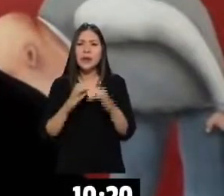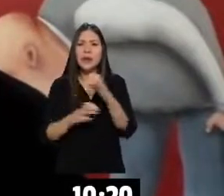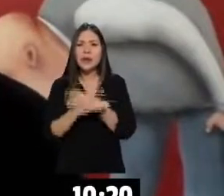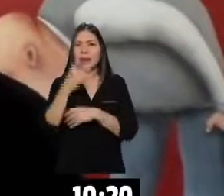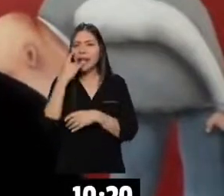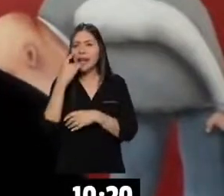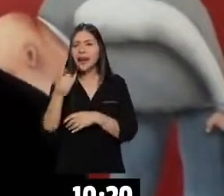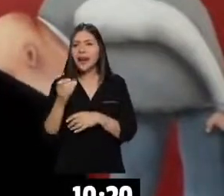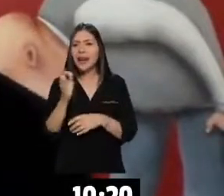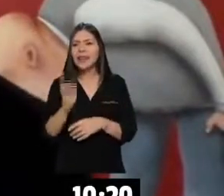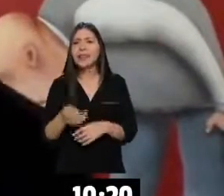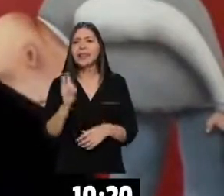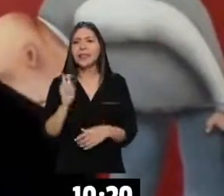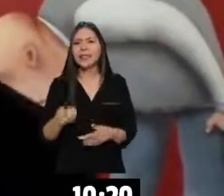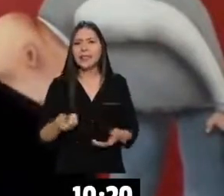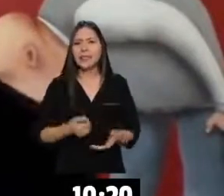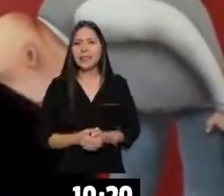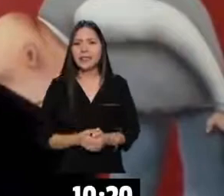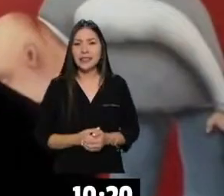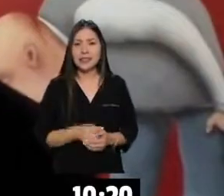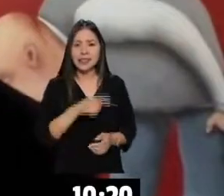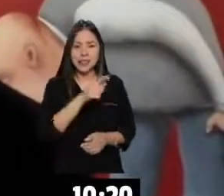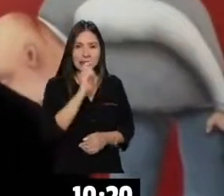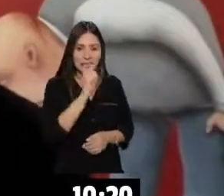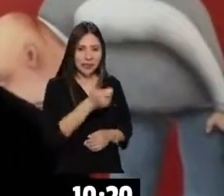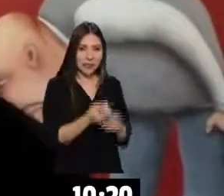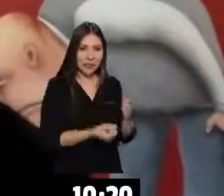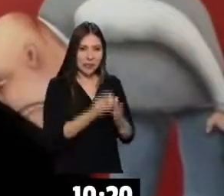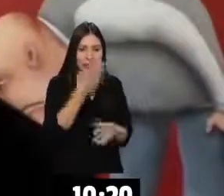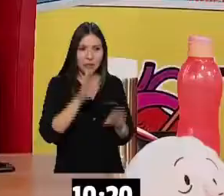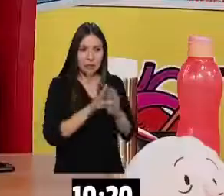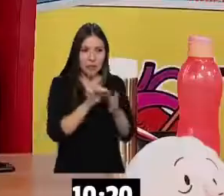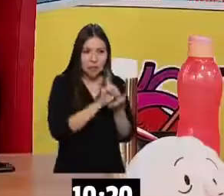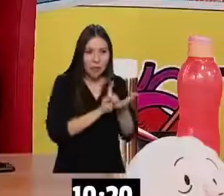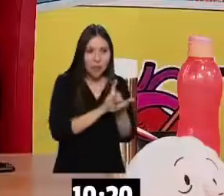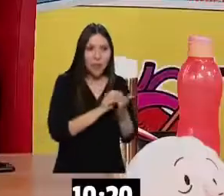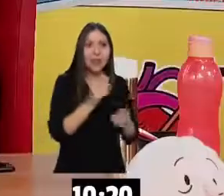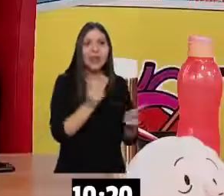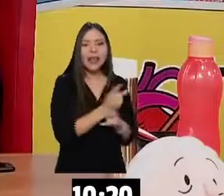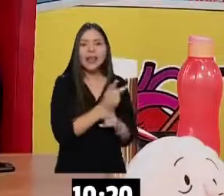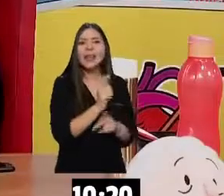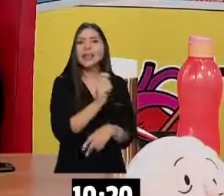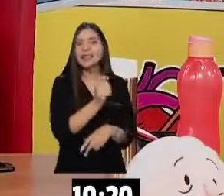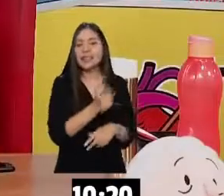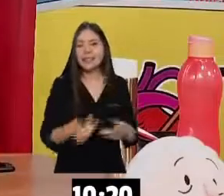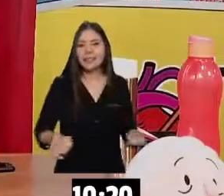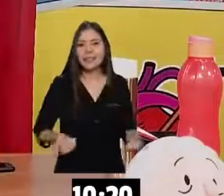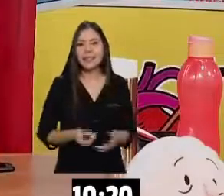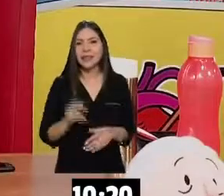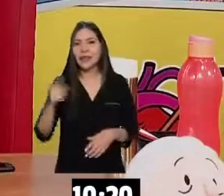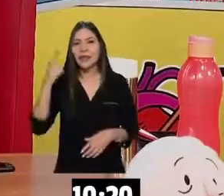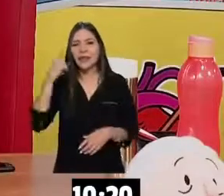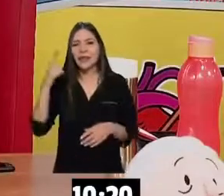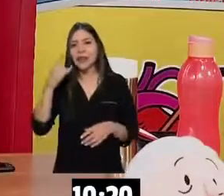¿Está entrando al fentanilo o qué, señora? No, está entrando la música muy acá. A ver. A ver, préndale al micro para empezar.